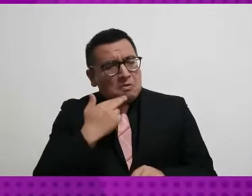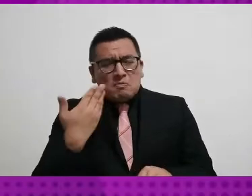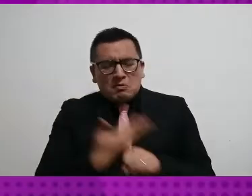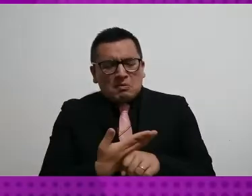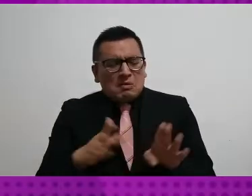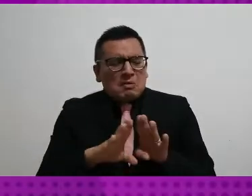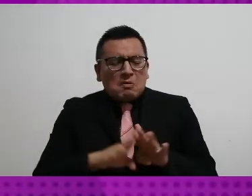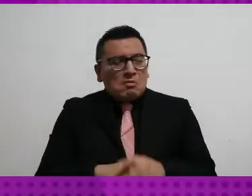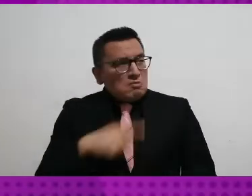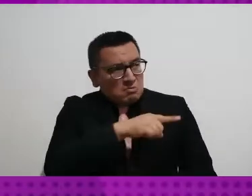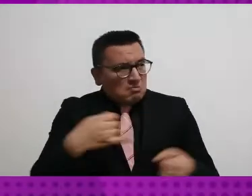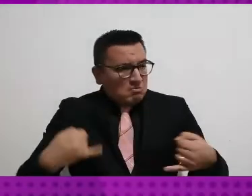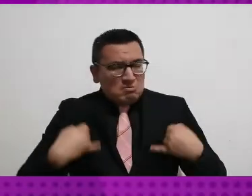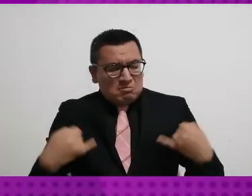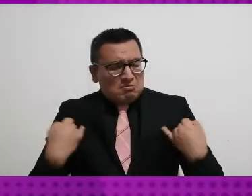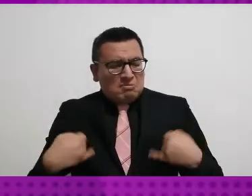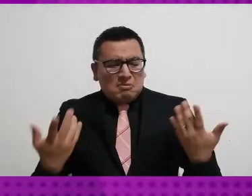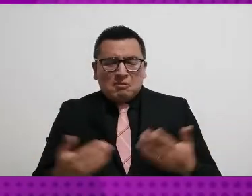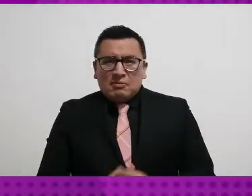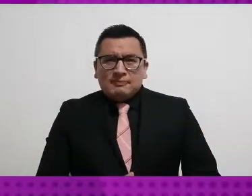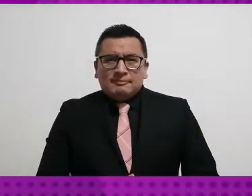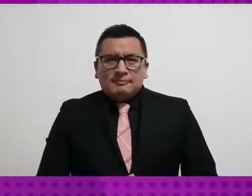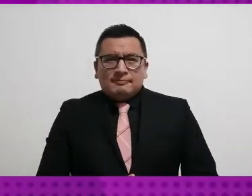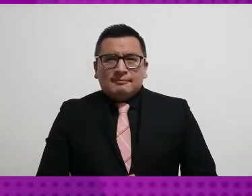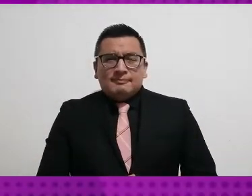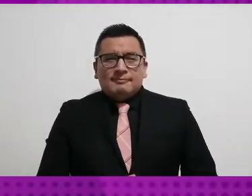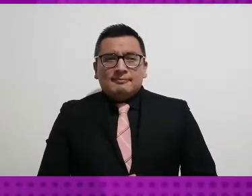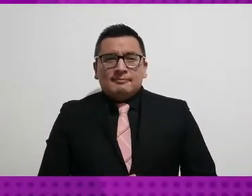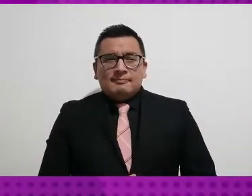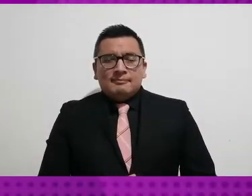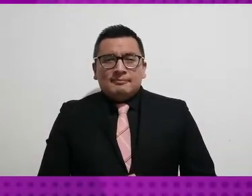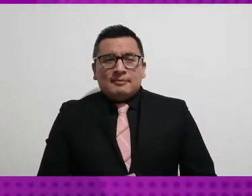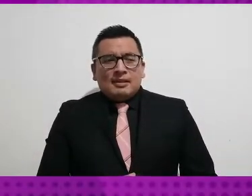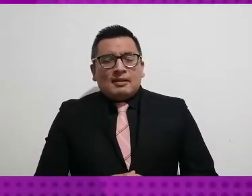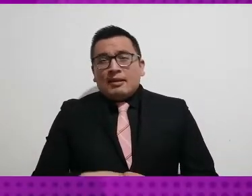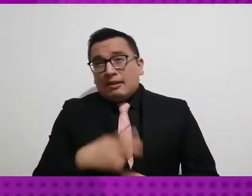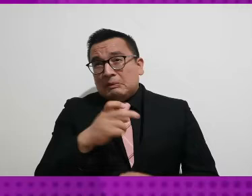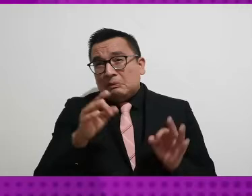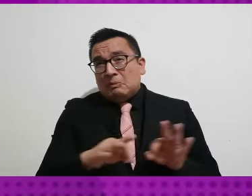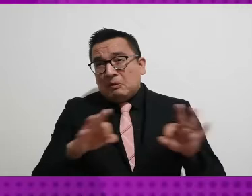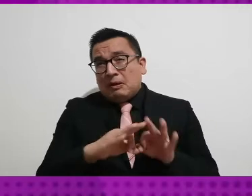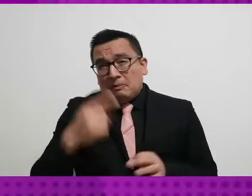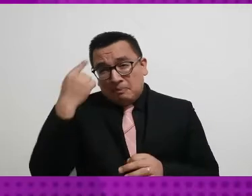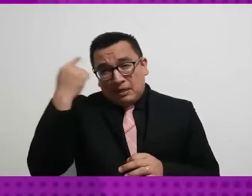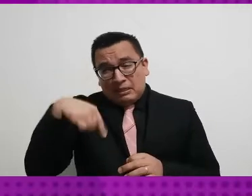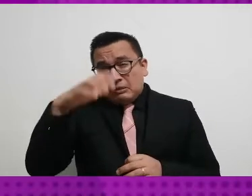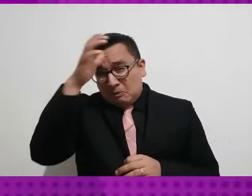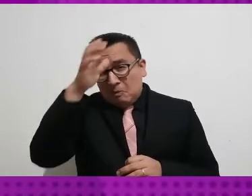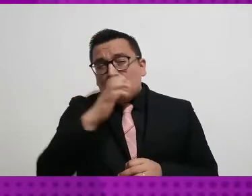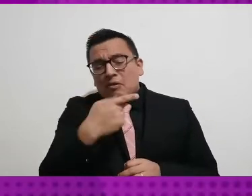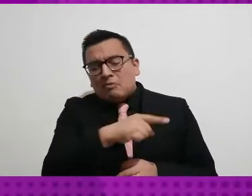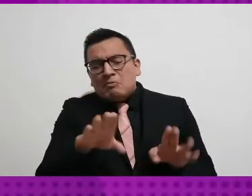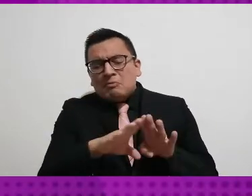seleccionado para ocupar a una edad muy joven este puesto tan importante en la vida democrática político-electoral del estado de Coahuila?